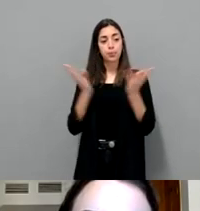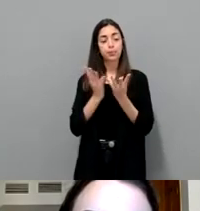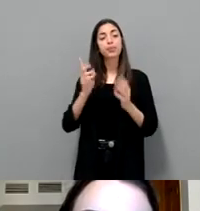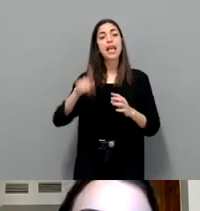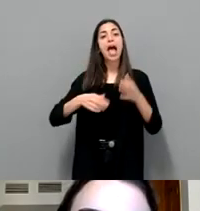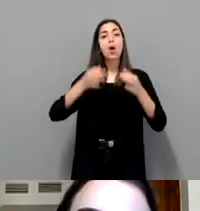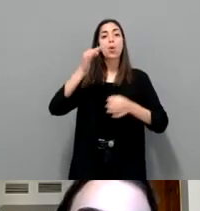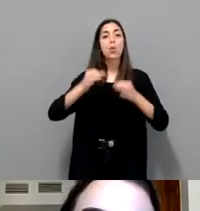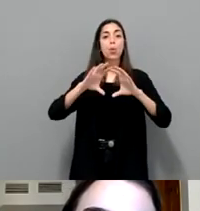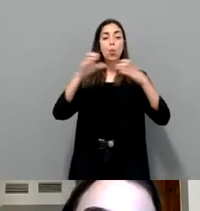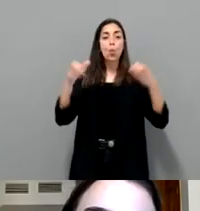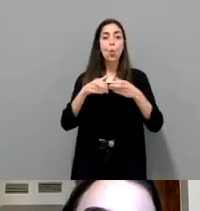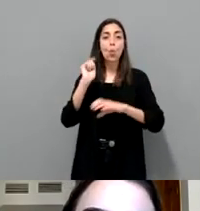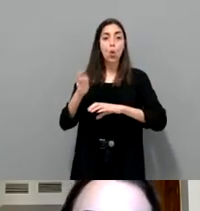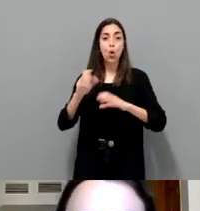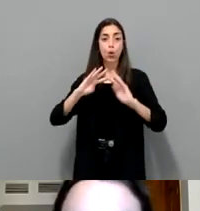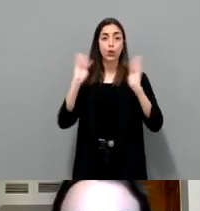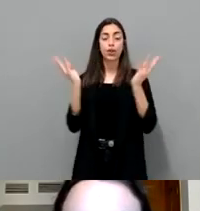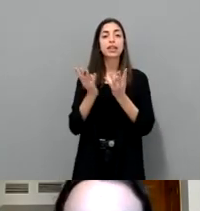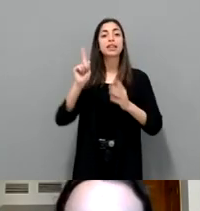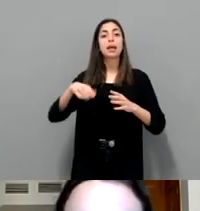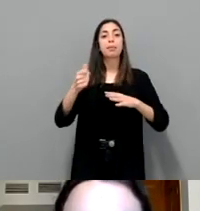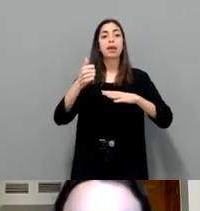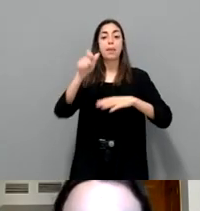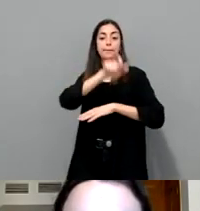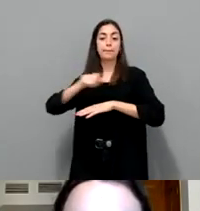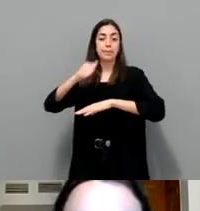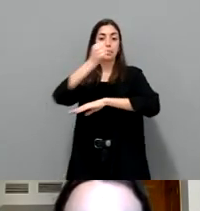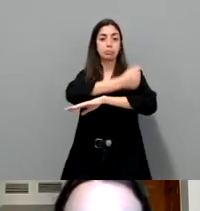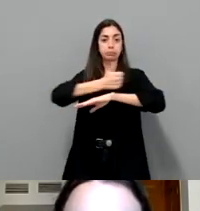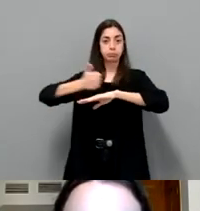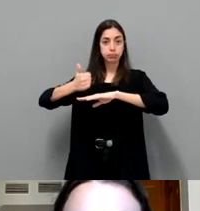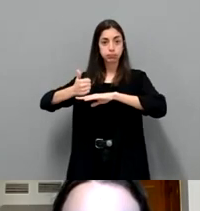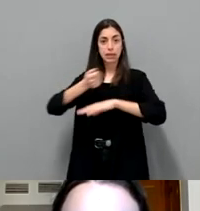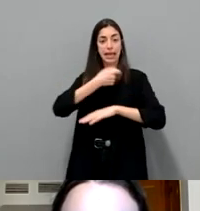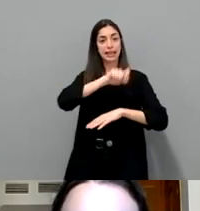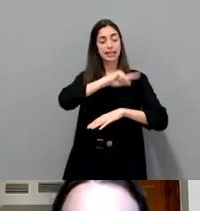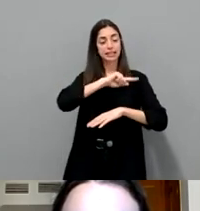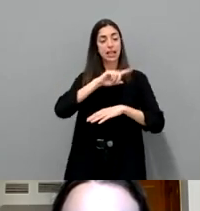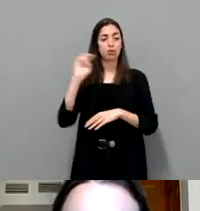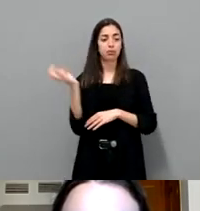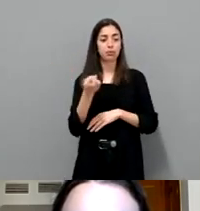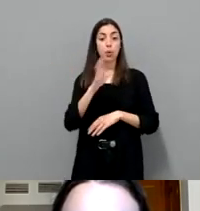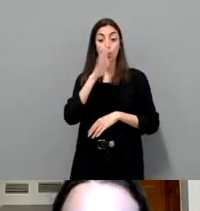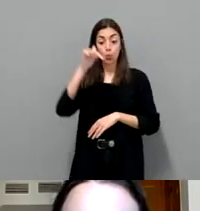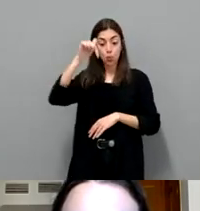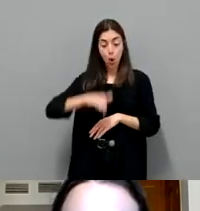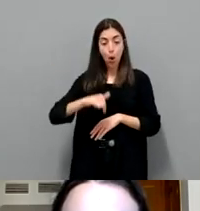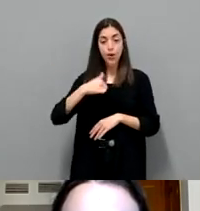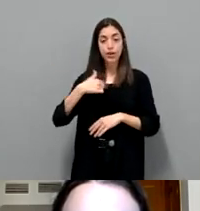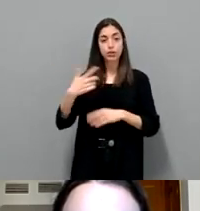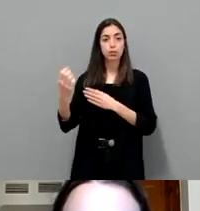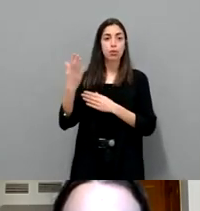judicaturas, a fuerzas y cuerpos de seguridad del Estado, porque hoy nos estáis